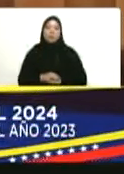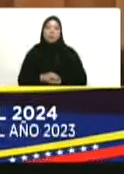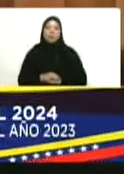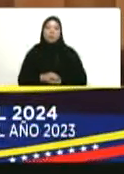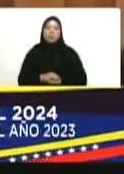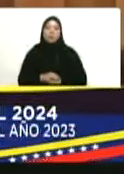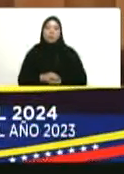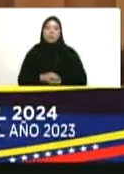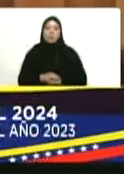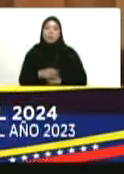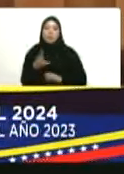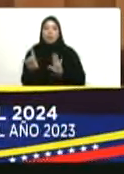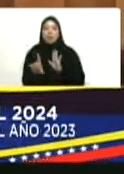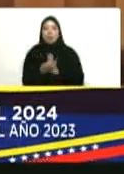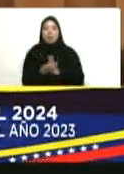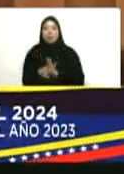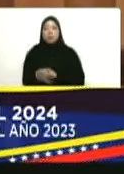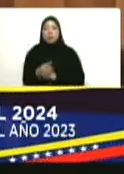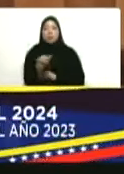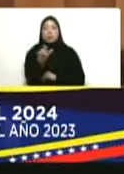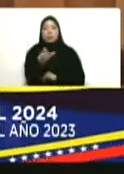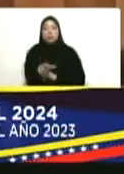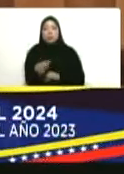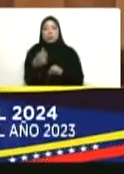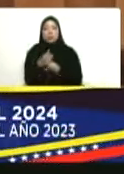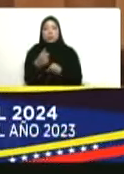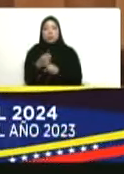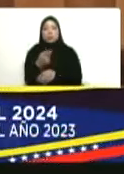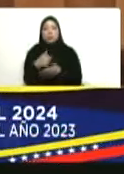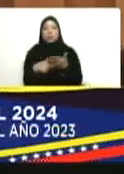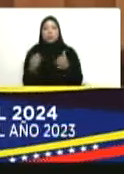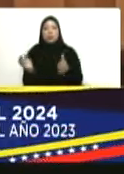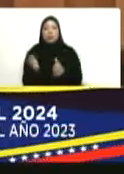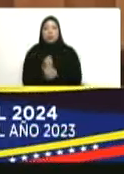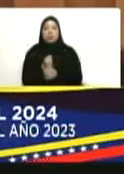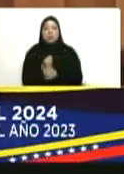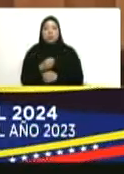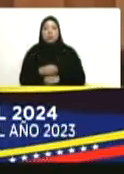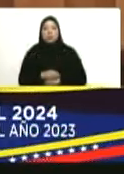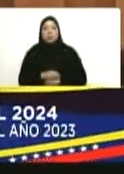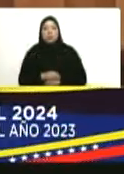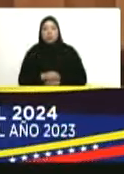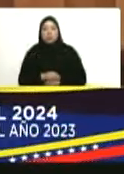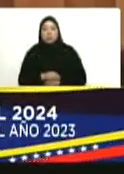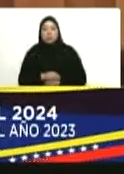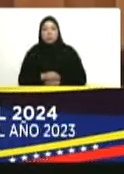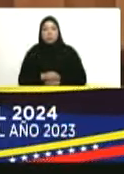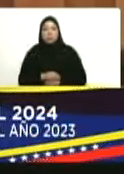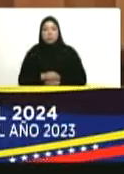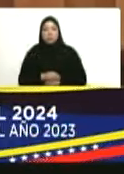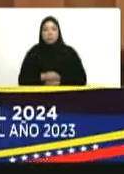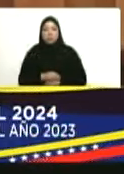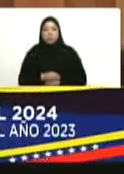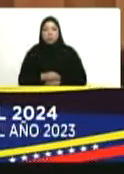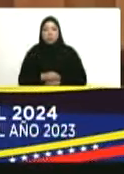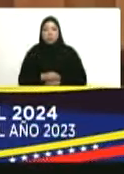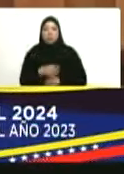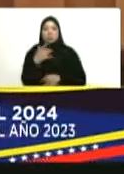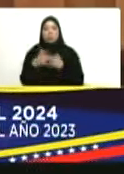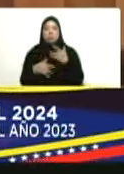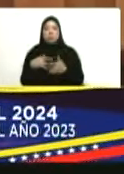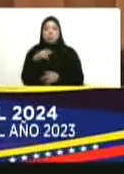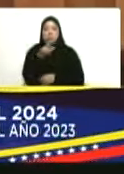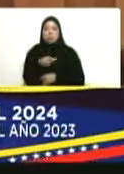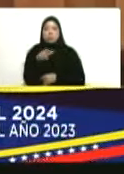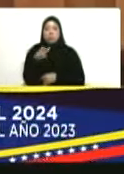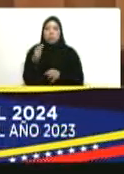Para sus efectos legales y fines consiguientes. Cada uno de los interesados acudirá